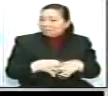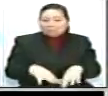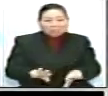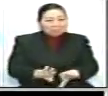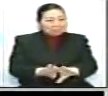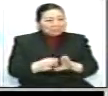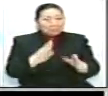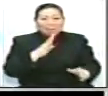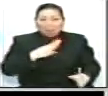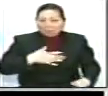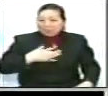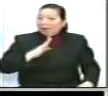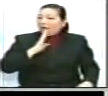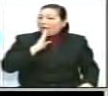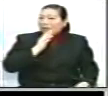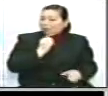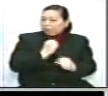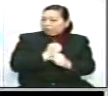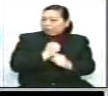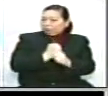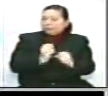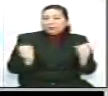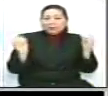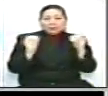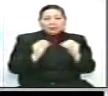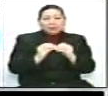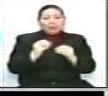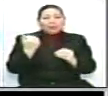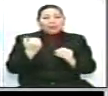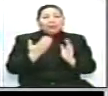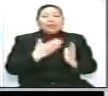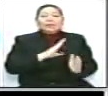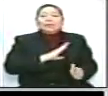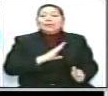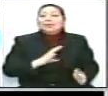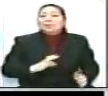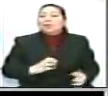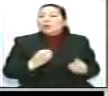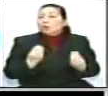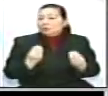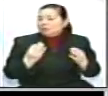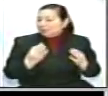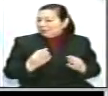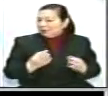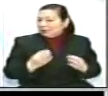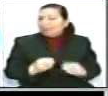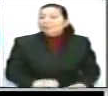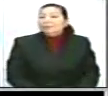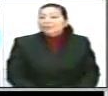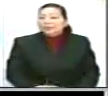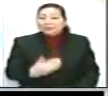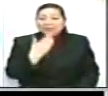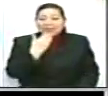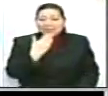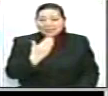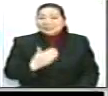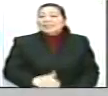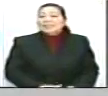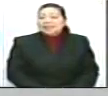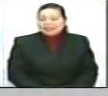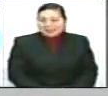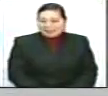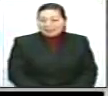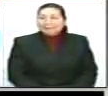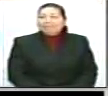abiertas. Continúa el trabajo en este poder del Estado, como siempre. Bien, Mario, muchísimas gracias